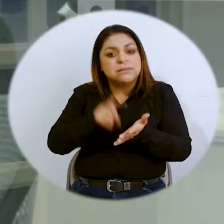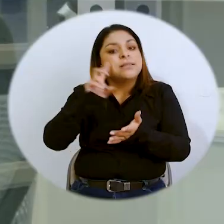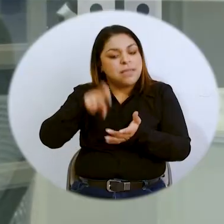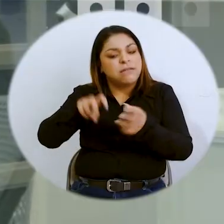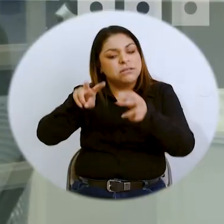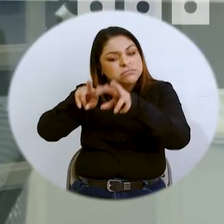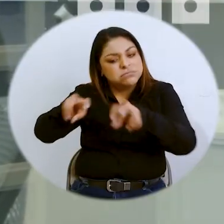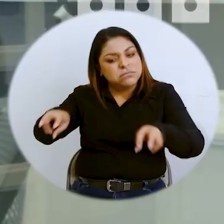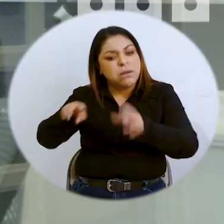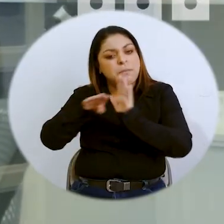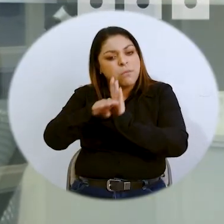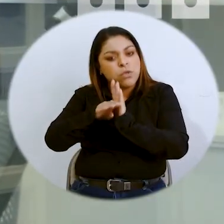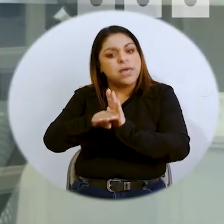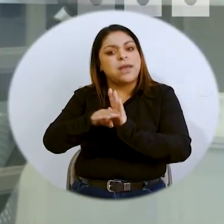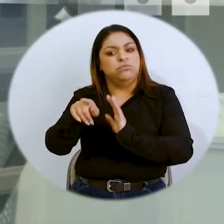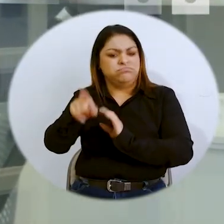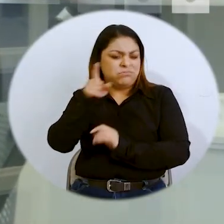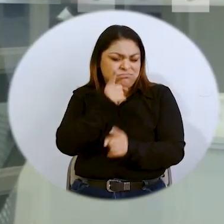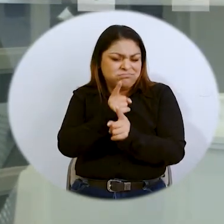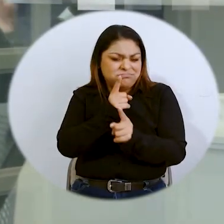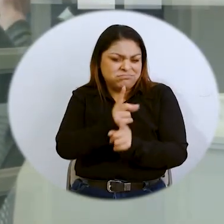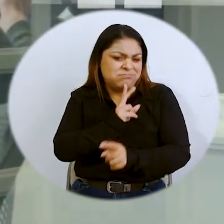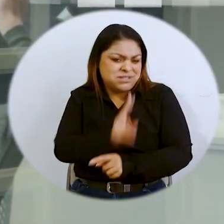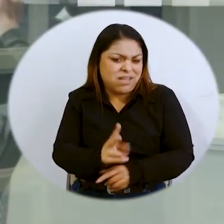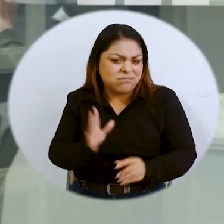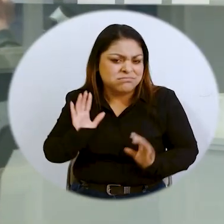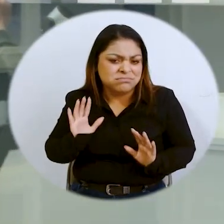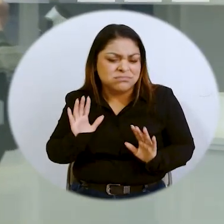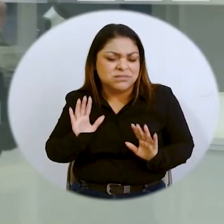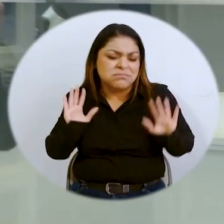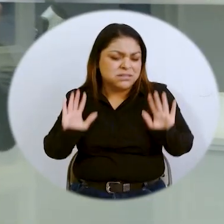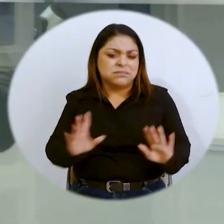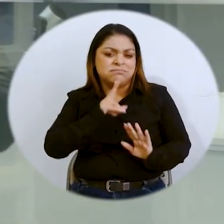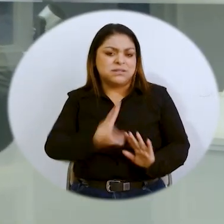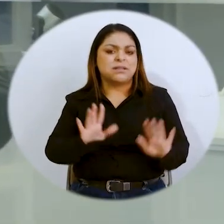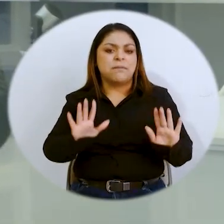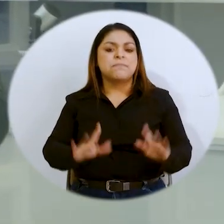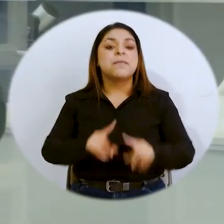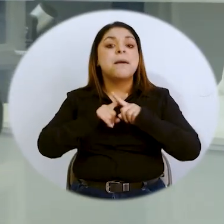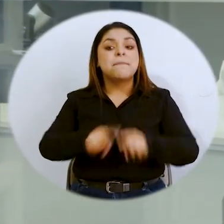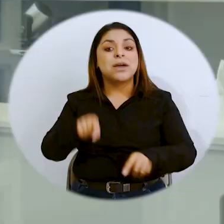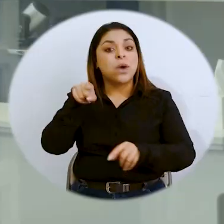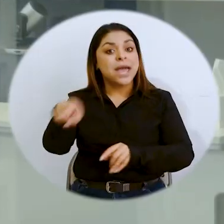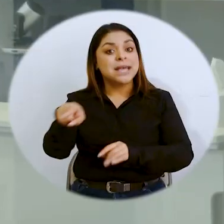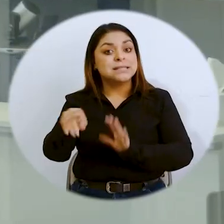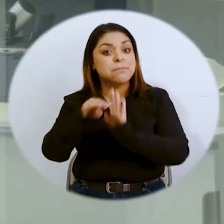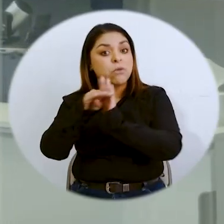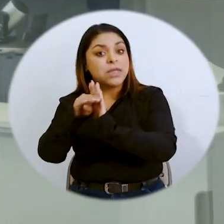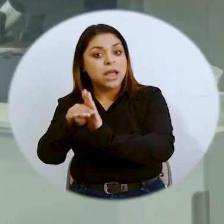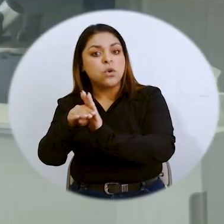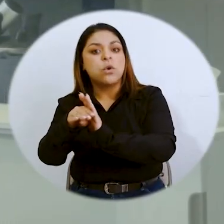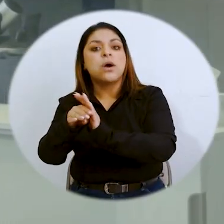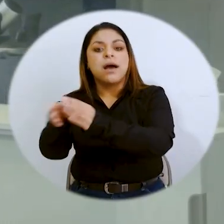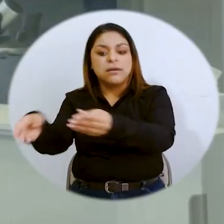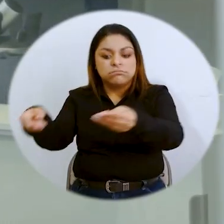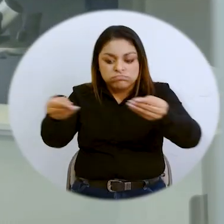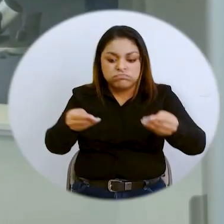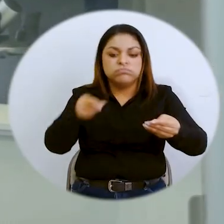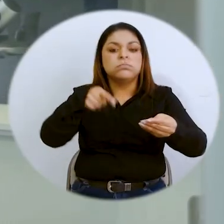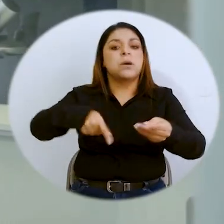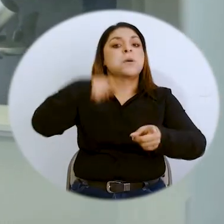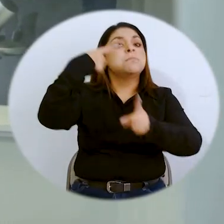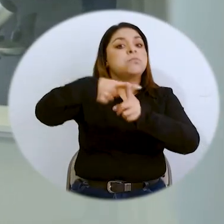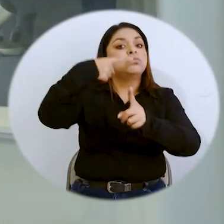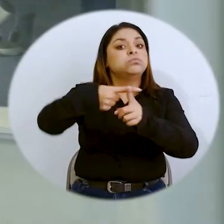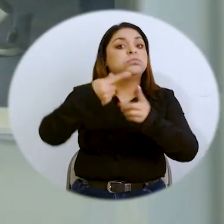garantías, etcétera, y sí hay que revisar el modelo de zonas francas, también eso es cierto, ¿ok? Pero también hay que tomar ese modelo en lo bueno